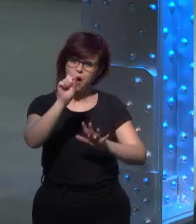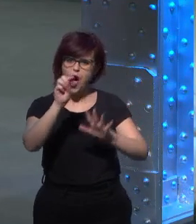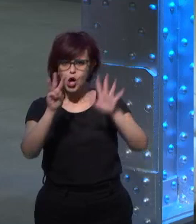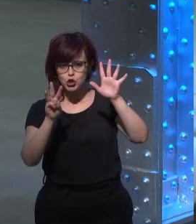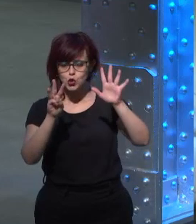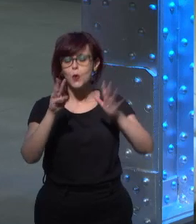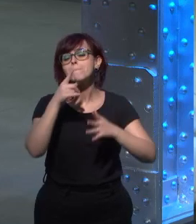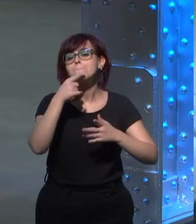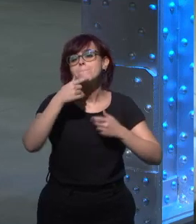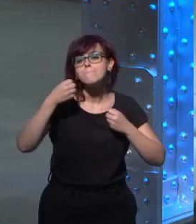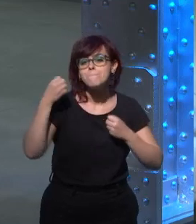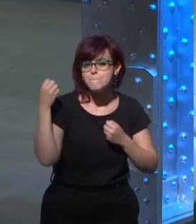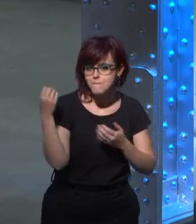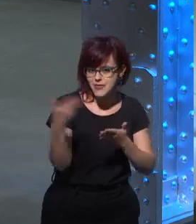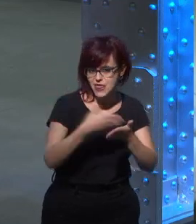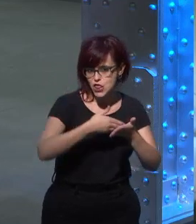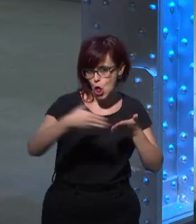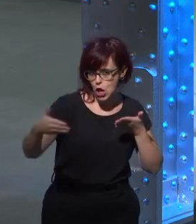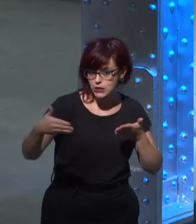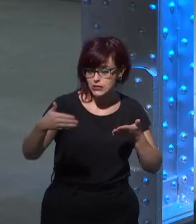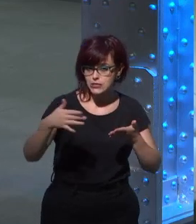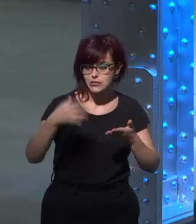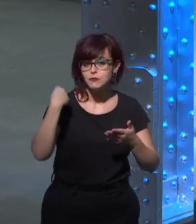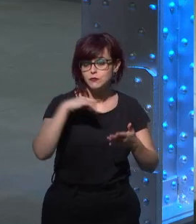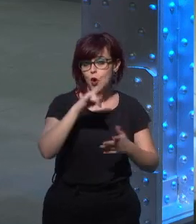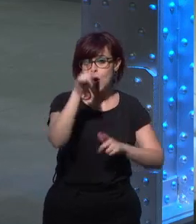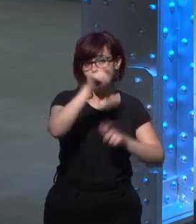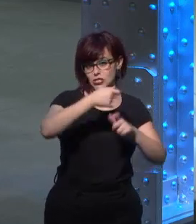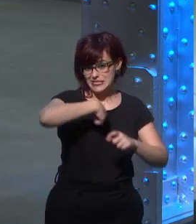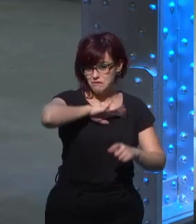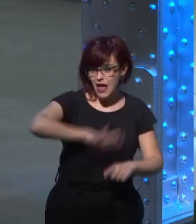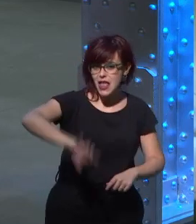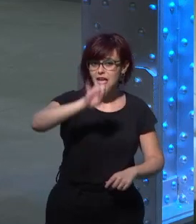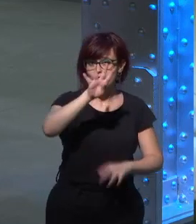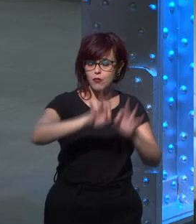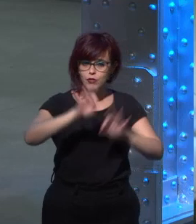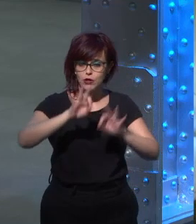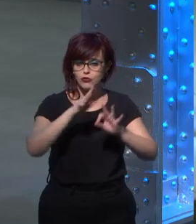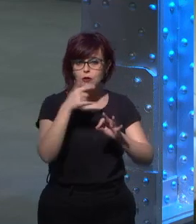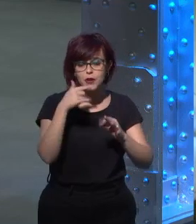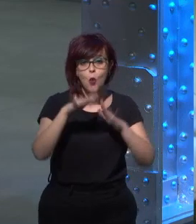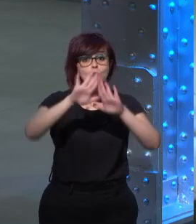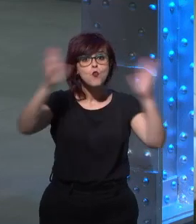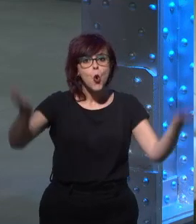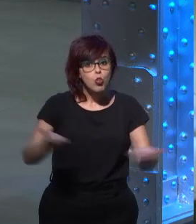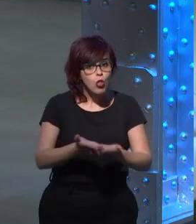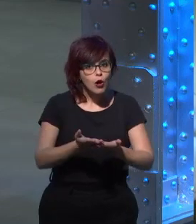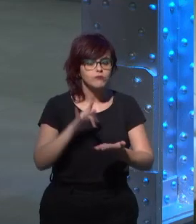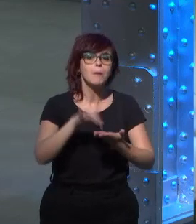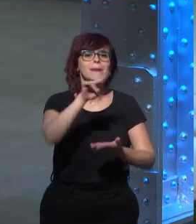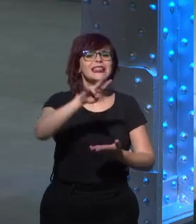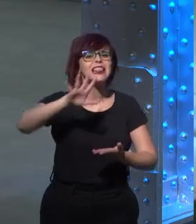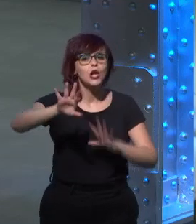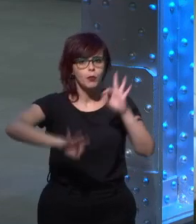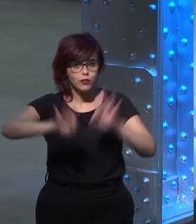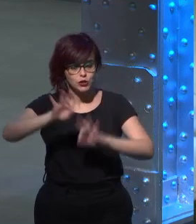jóvenes en total. Un 14% que en España, y de población media a nivel mundial es un 25%. Somos el